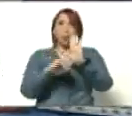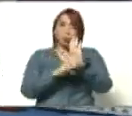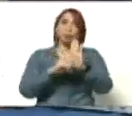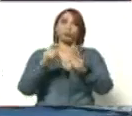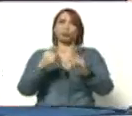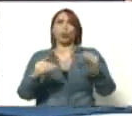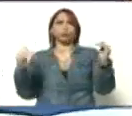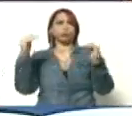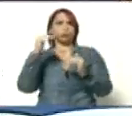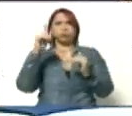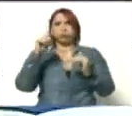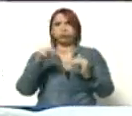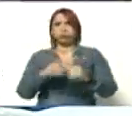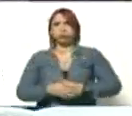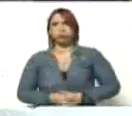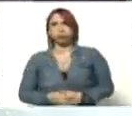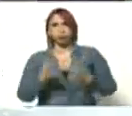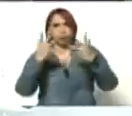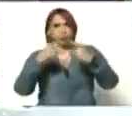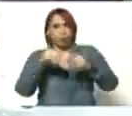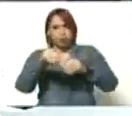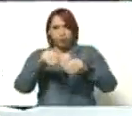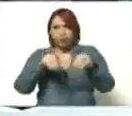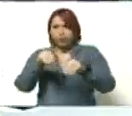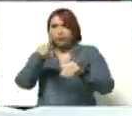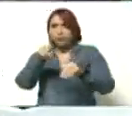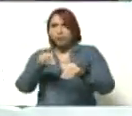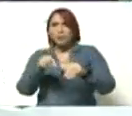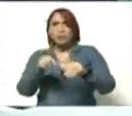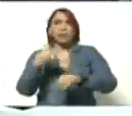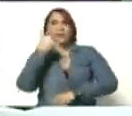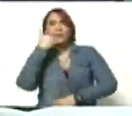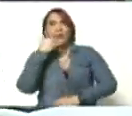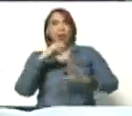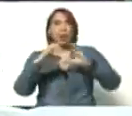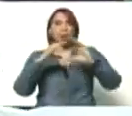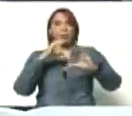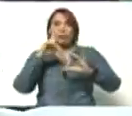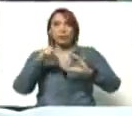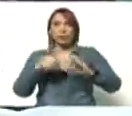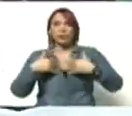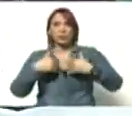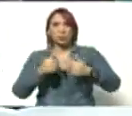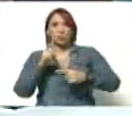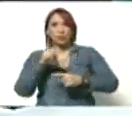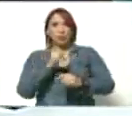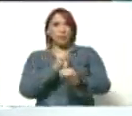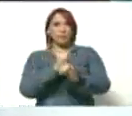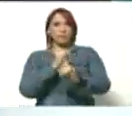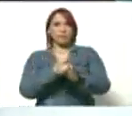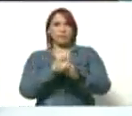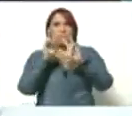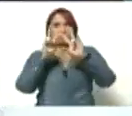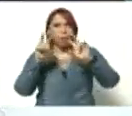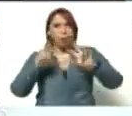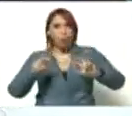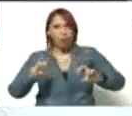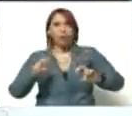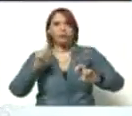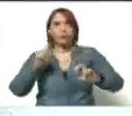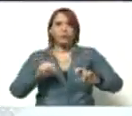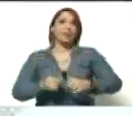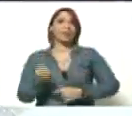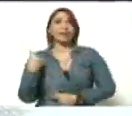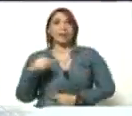área de la automatización, control y robótica, tenemos gestión de telecomunicaciones, ciberseguridad, informática forense, y a su vez también